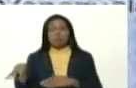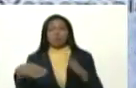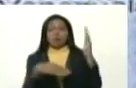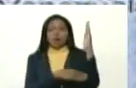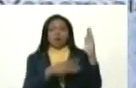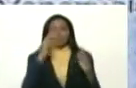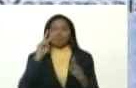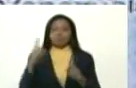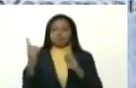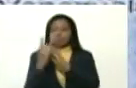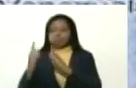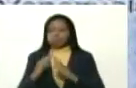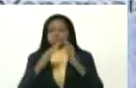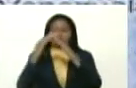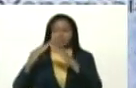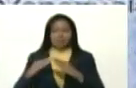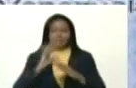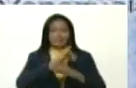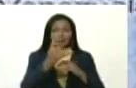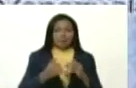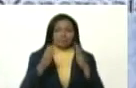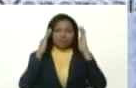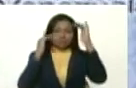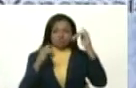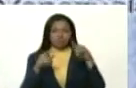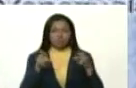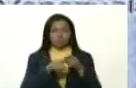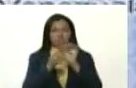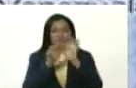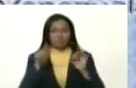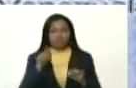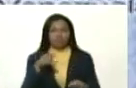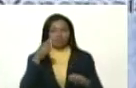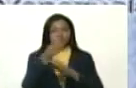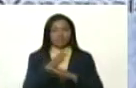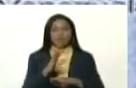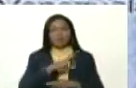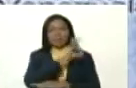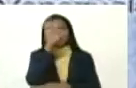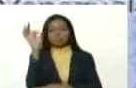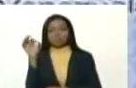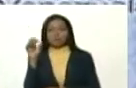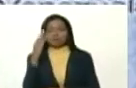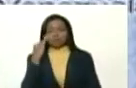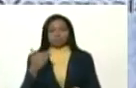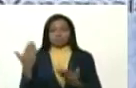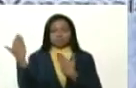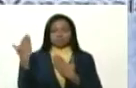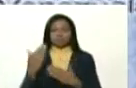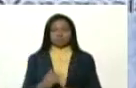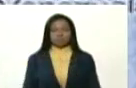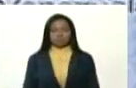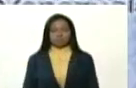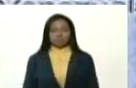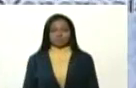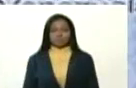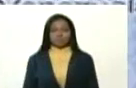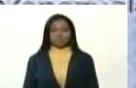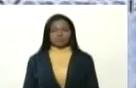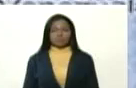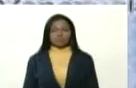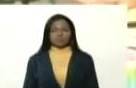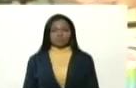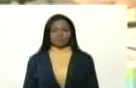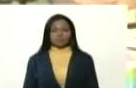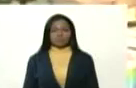casa en el plan de atención de la parroquia Concepción allá en Barquisimeto. Adelante, compañera Carmen Teresa